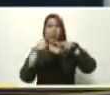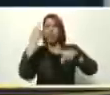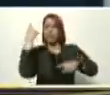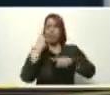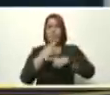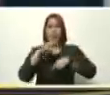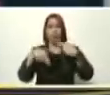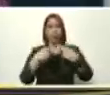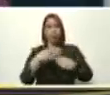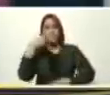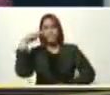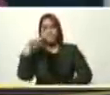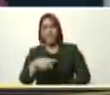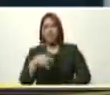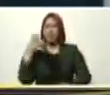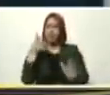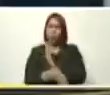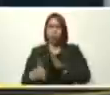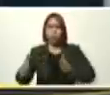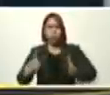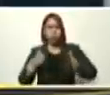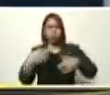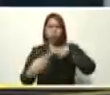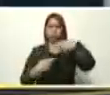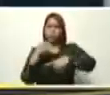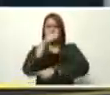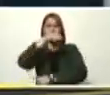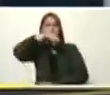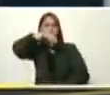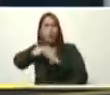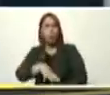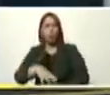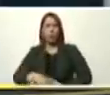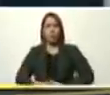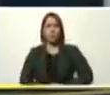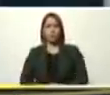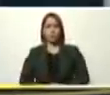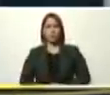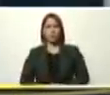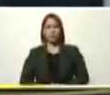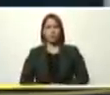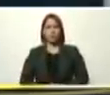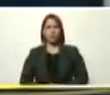jamás el destino de esta revolución histórica.